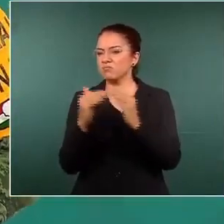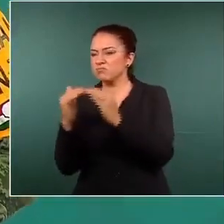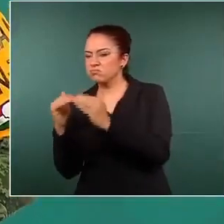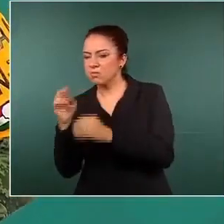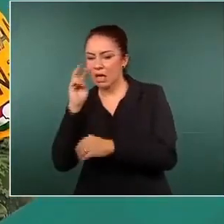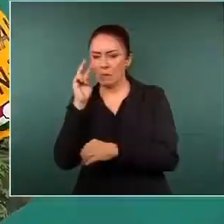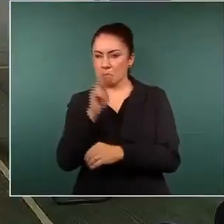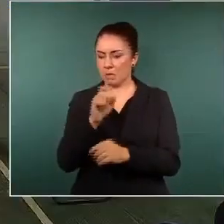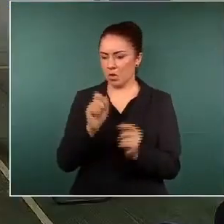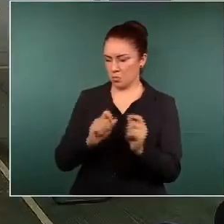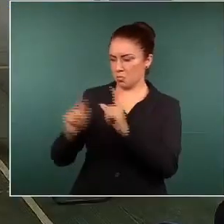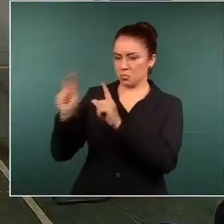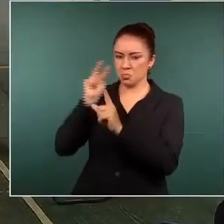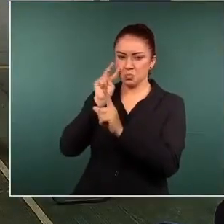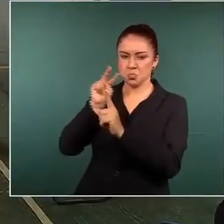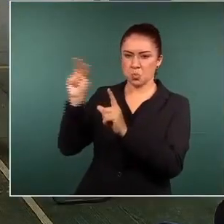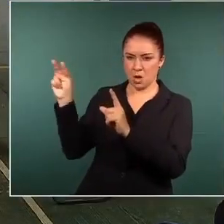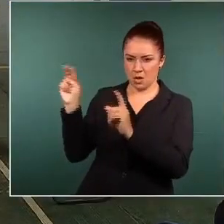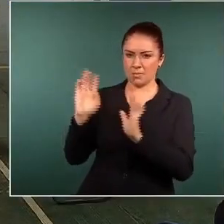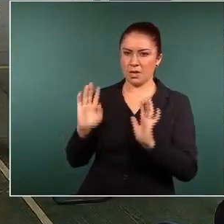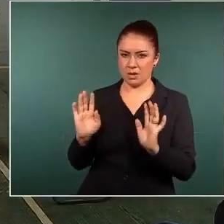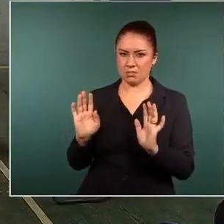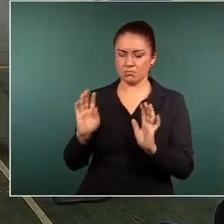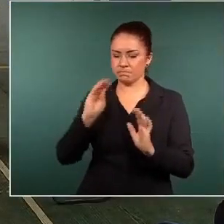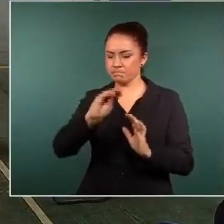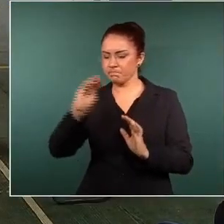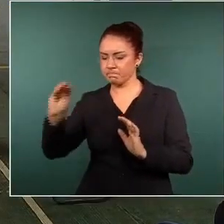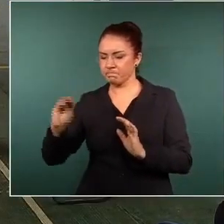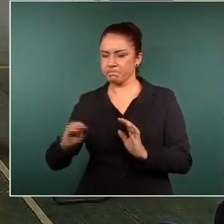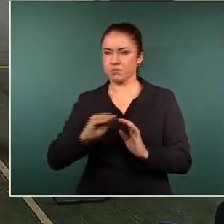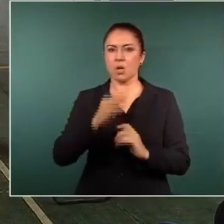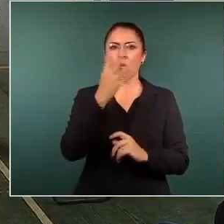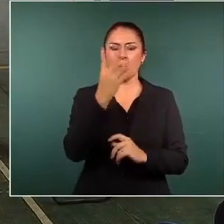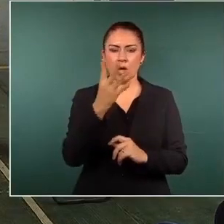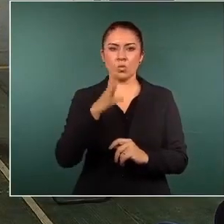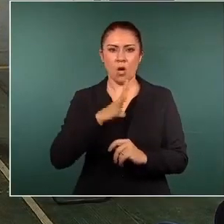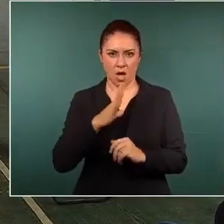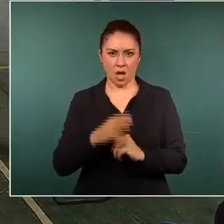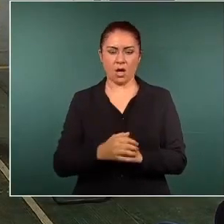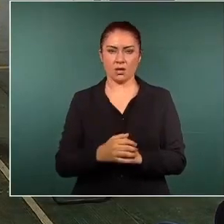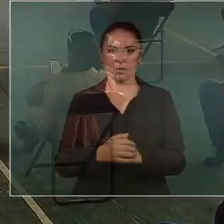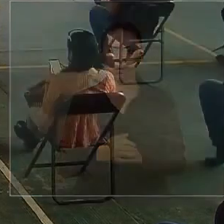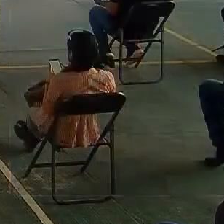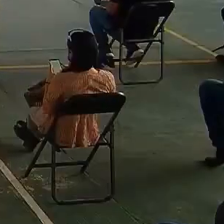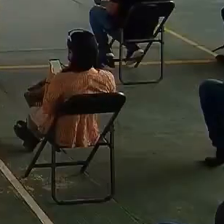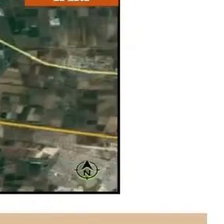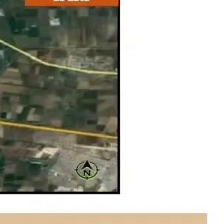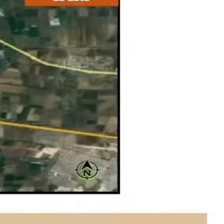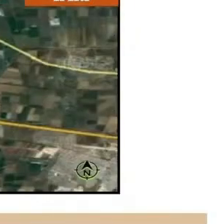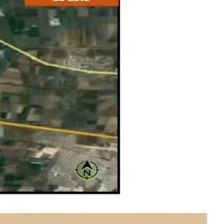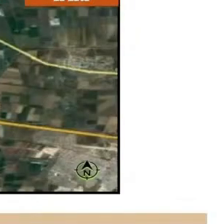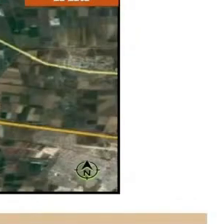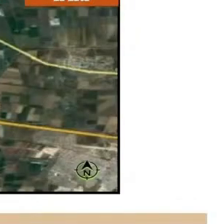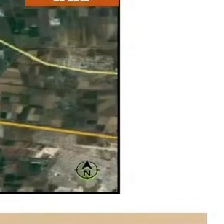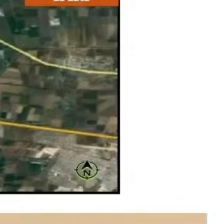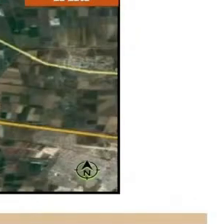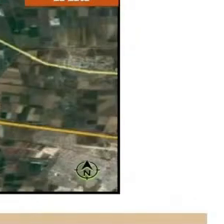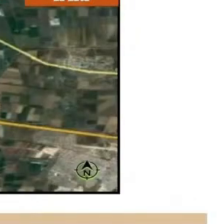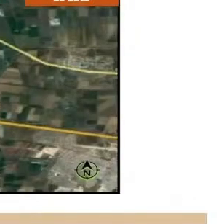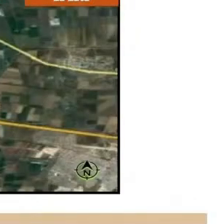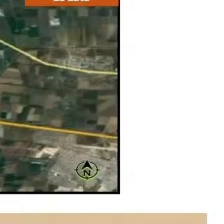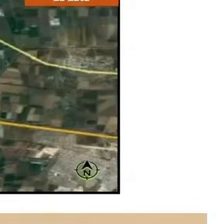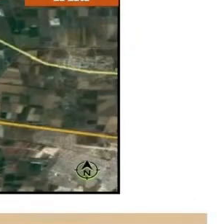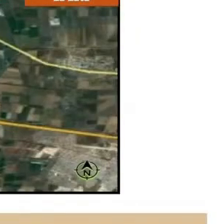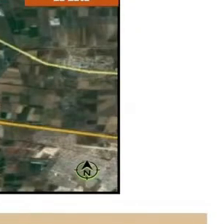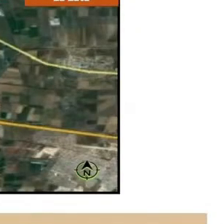ver en la pantalla. Estos están en Franco Tavera, San Antonio Morales y Torrecillas.